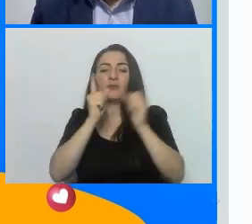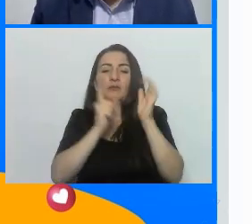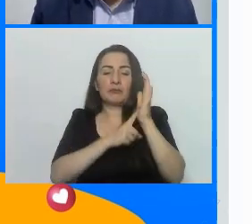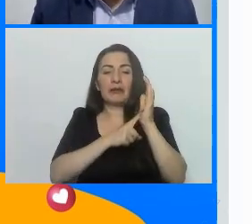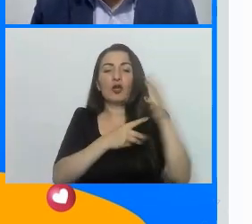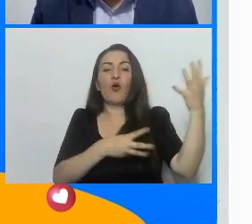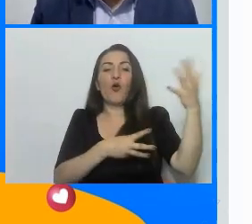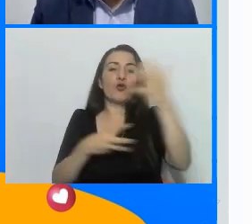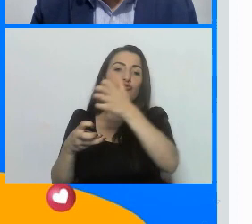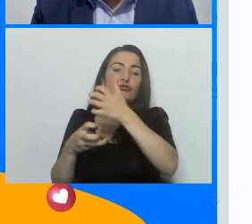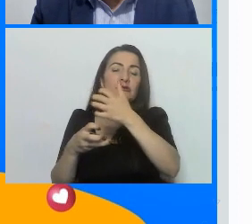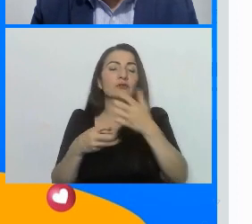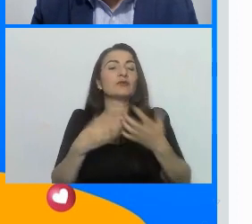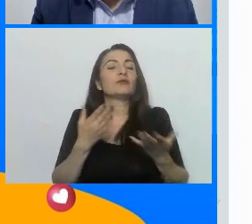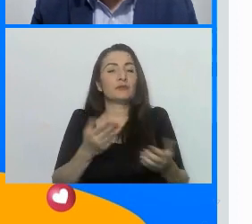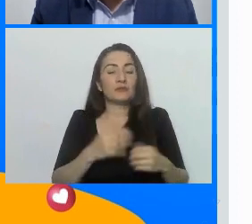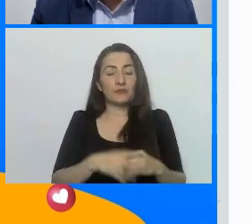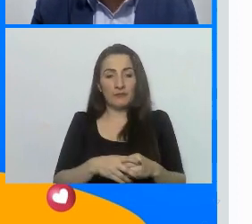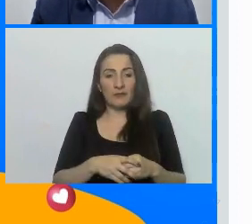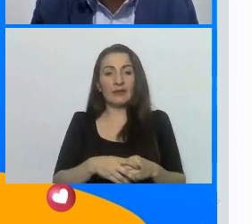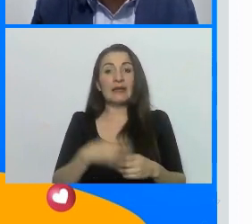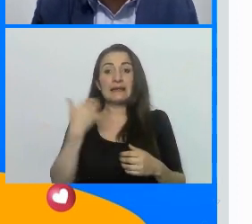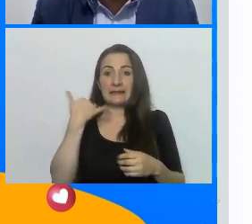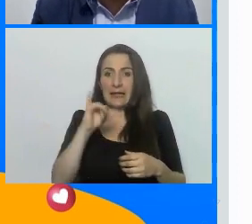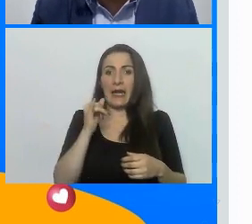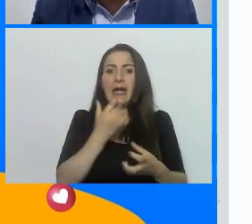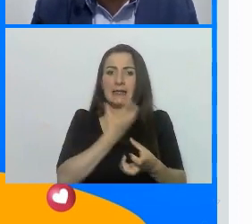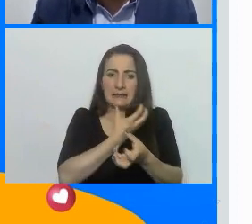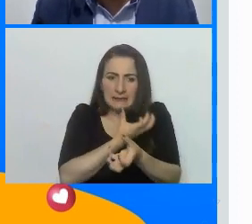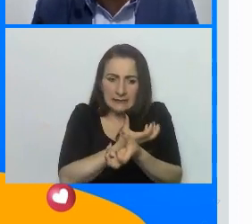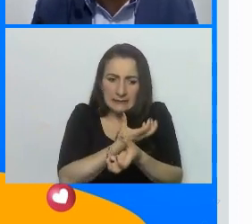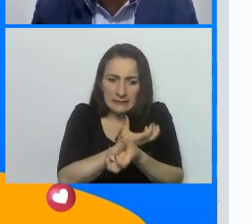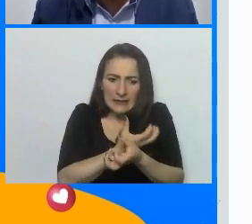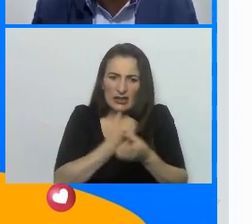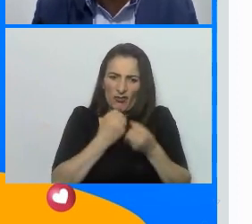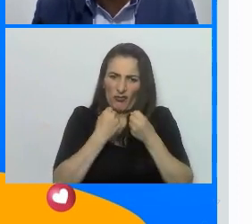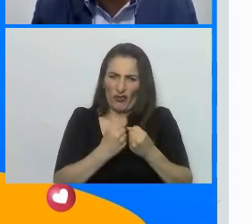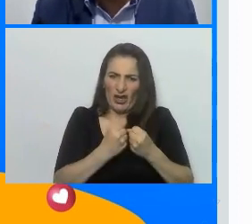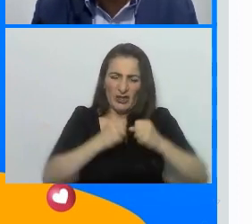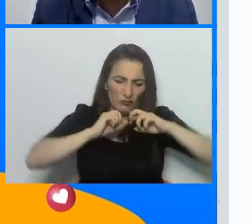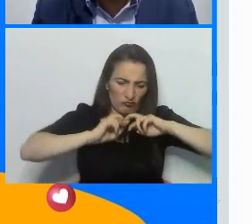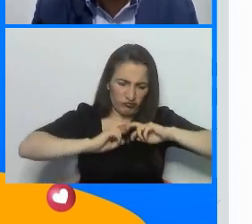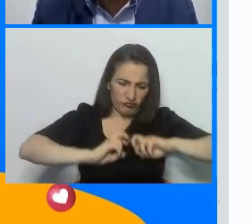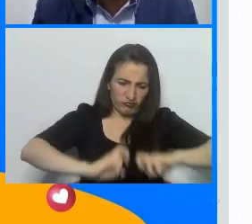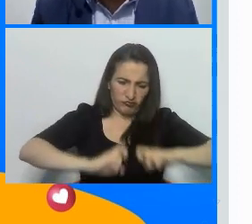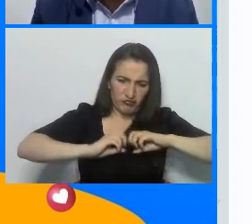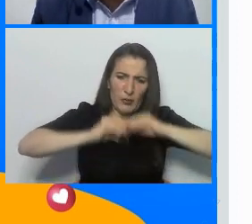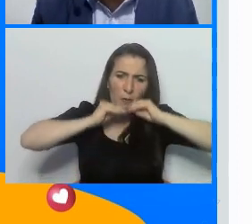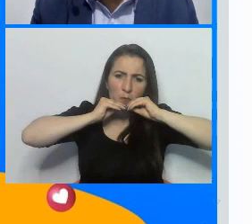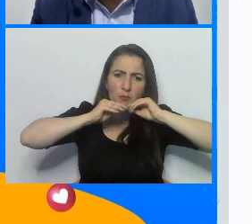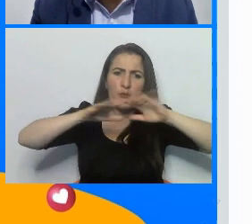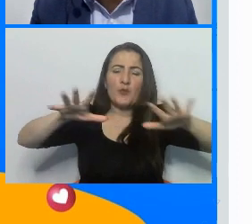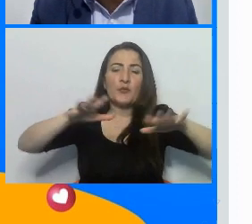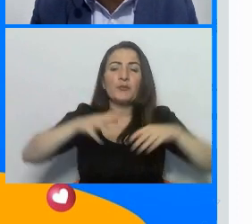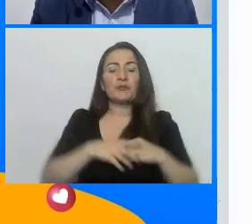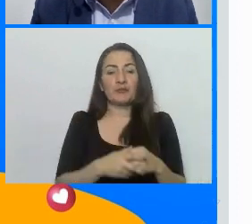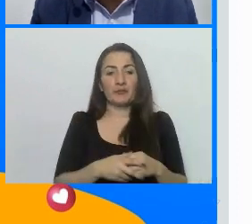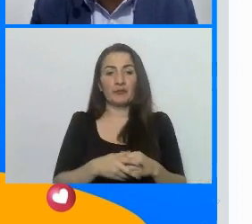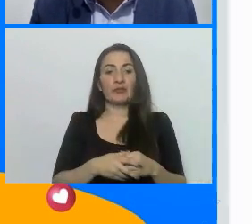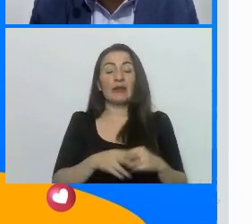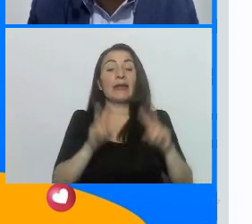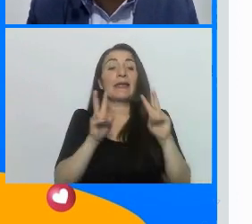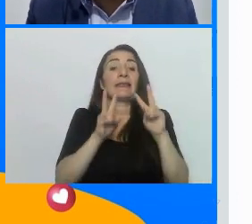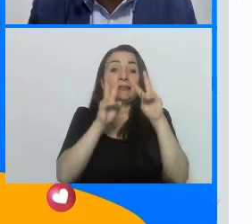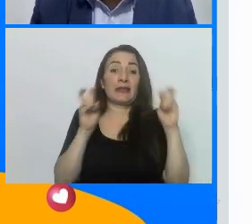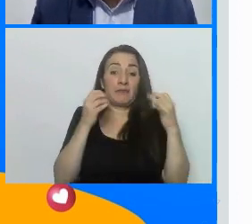¿sí? Que es cuando ya las ciencias cogen una fuerza grandísima, ¿sí? Y para el tema